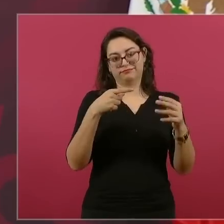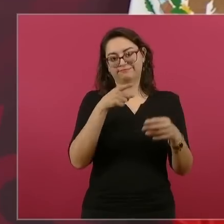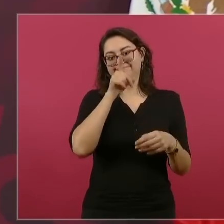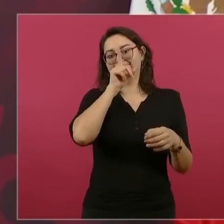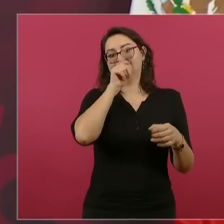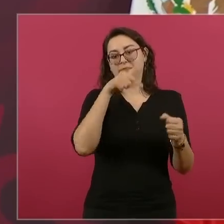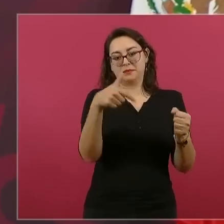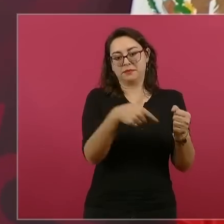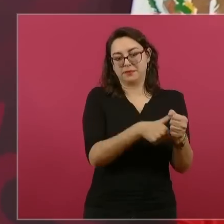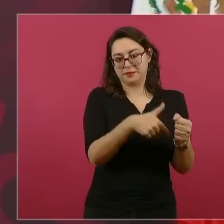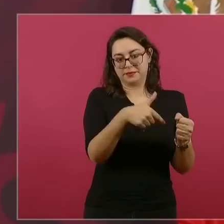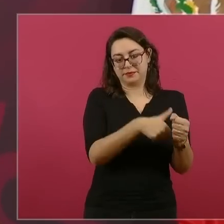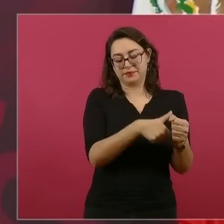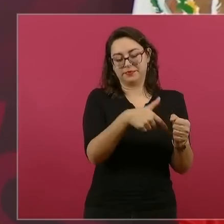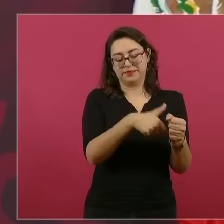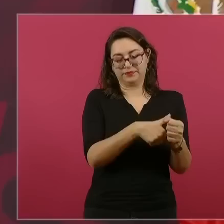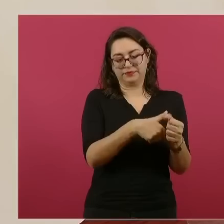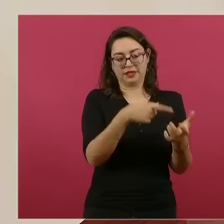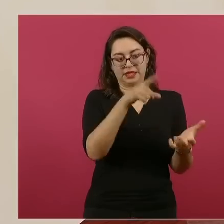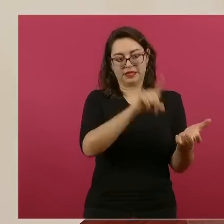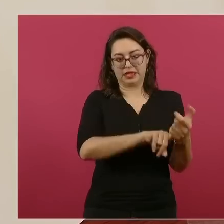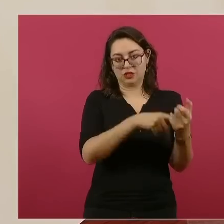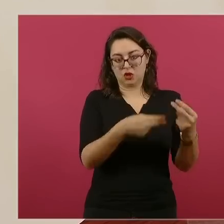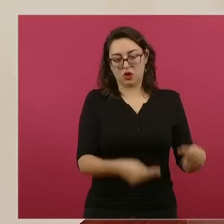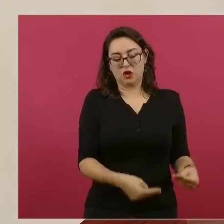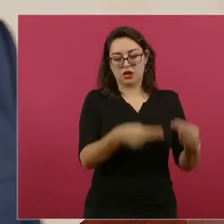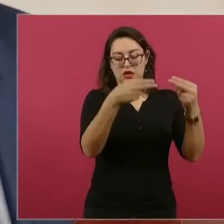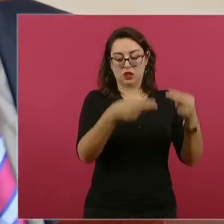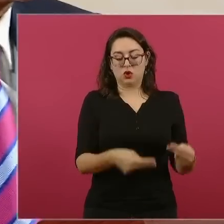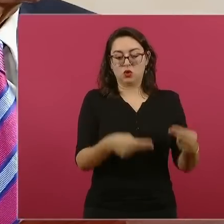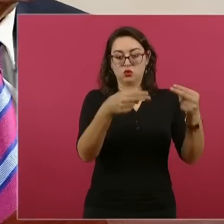ese periodismo pues mercantilista.